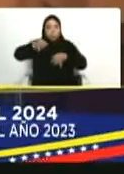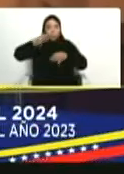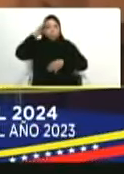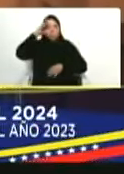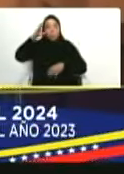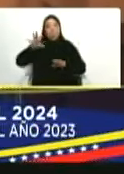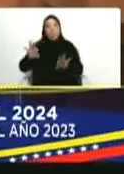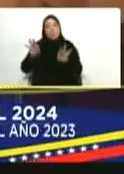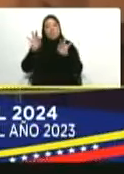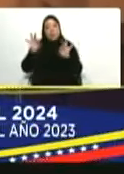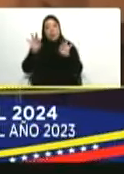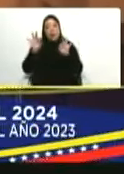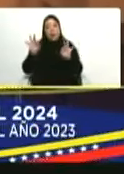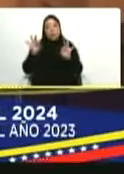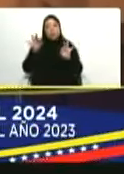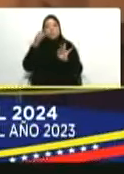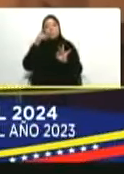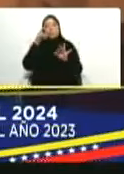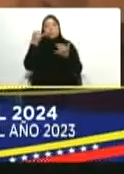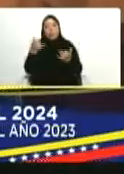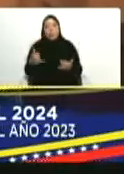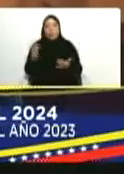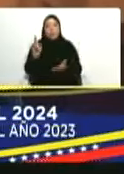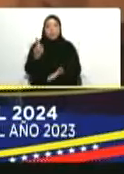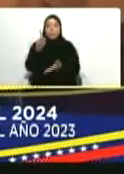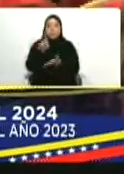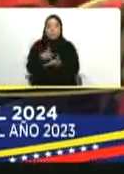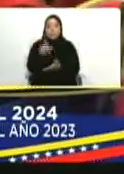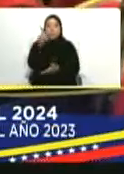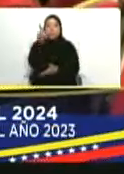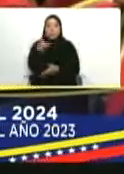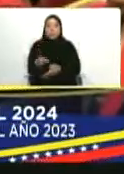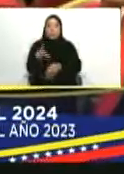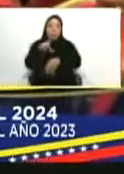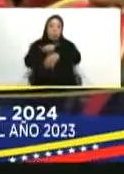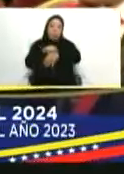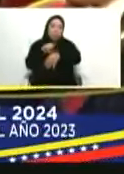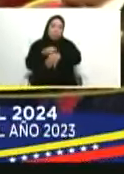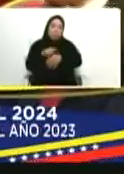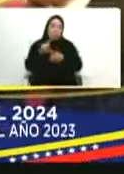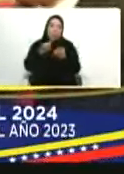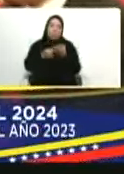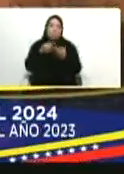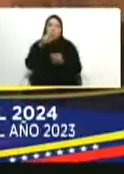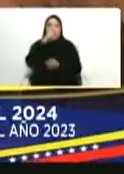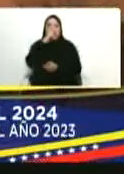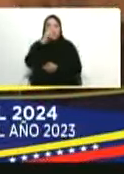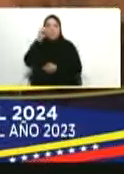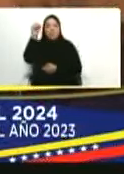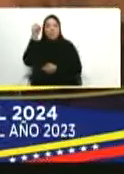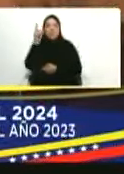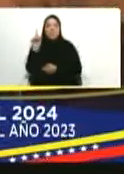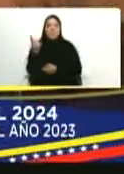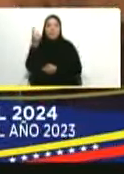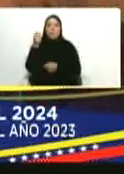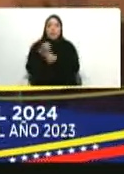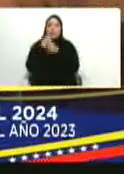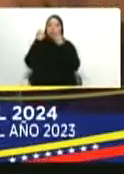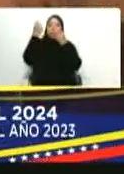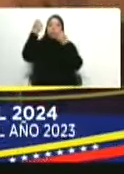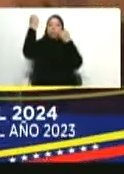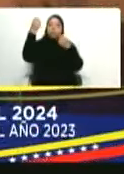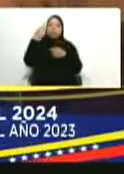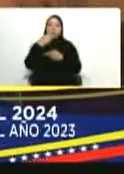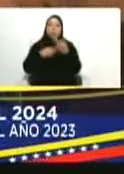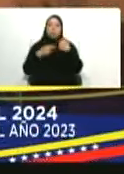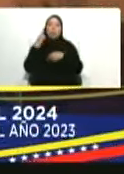muy especial y se encuentra presente la doctora Cilia Flores de Maduro, primera combatiente de la